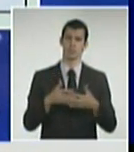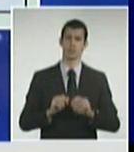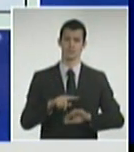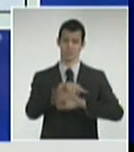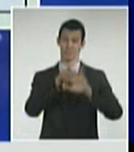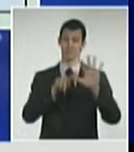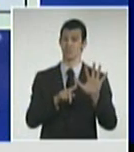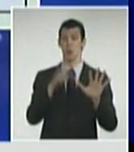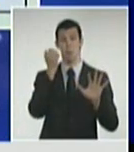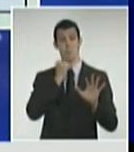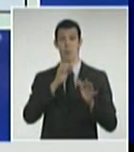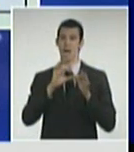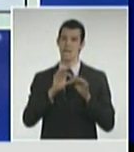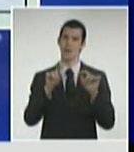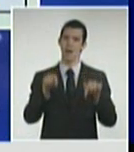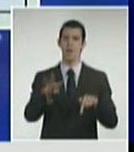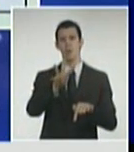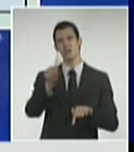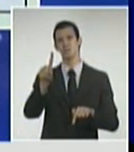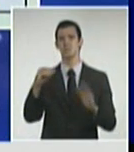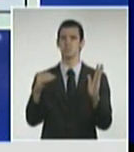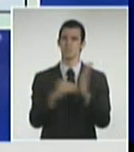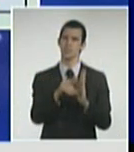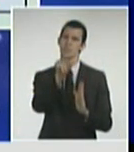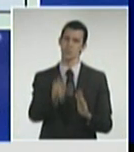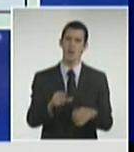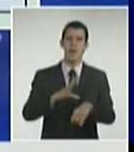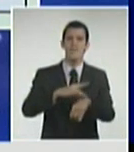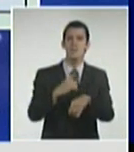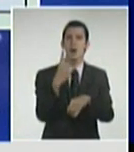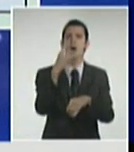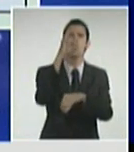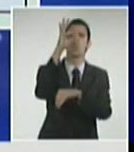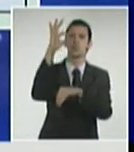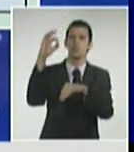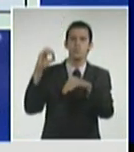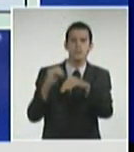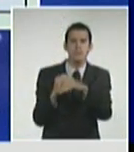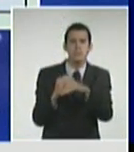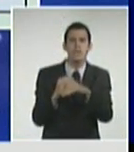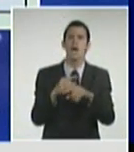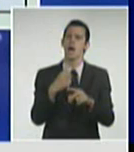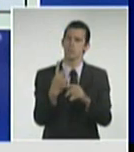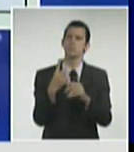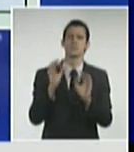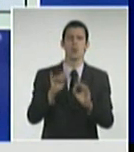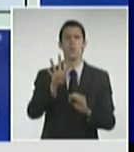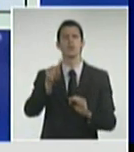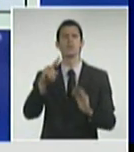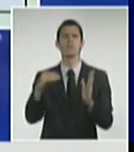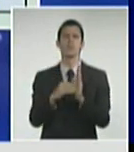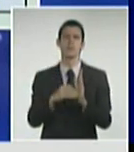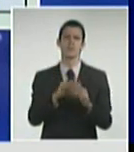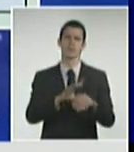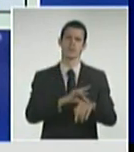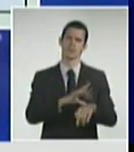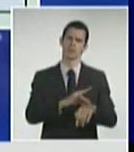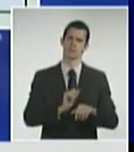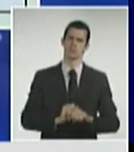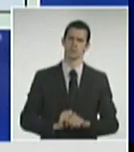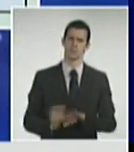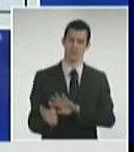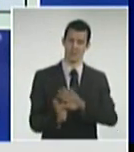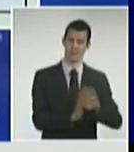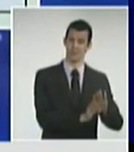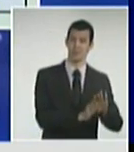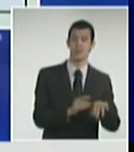de 41.000 pacientes en un solo día. Y fallecidos en un solo